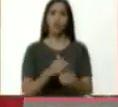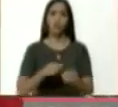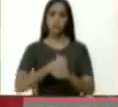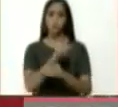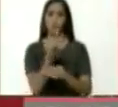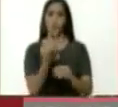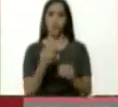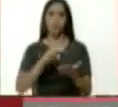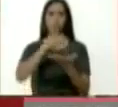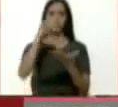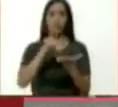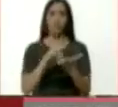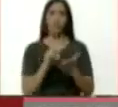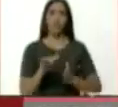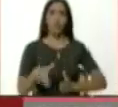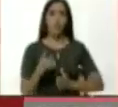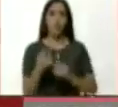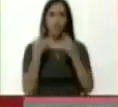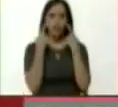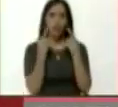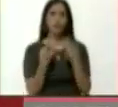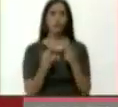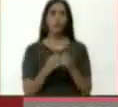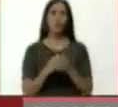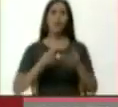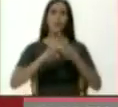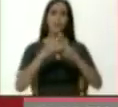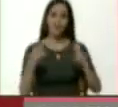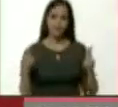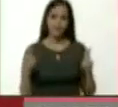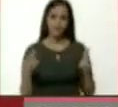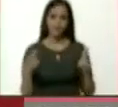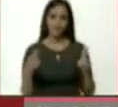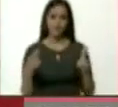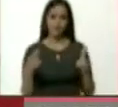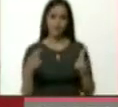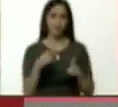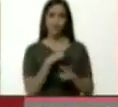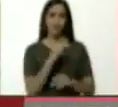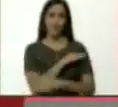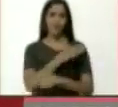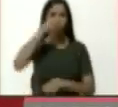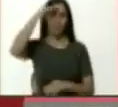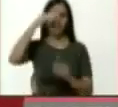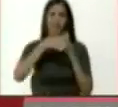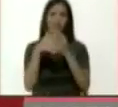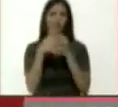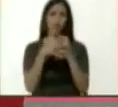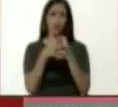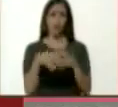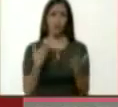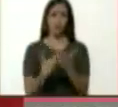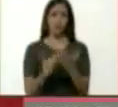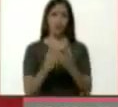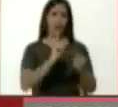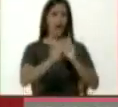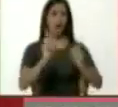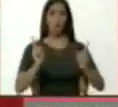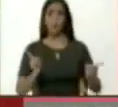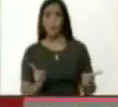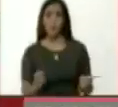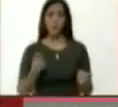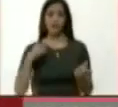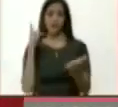multinacional que tuviera que ver con la paz. No una fuerza militar estadounidense, como están planteando algunos, que vengan